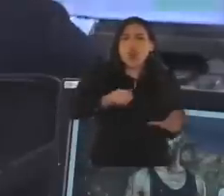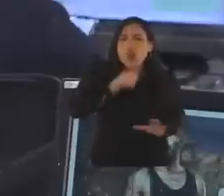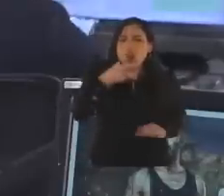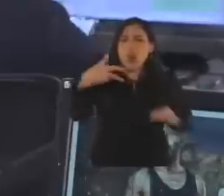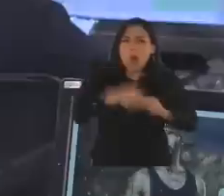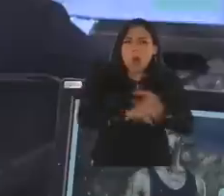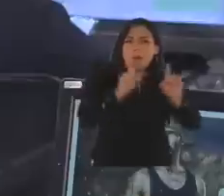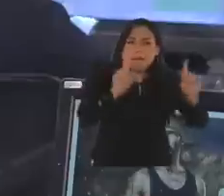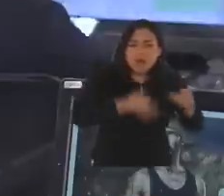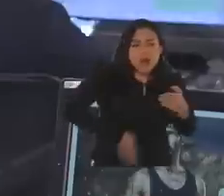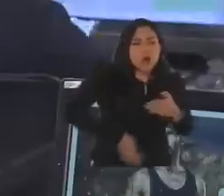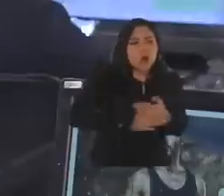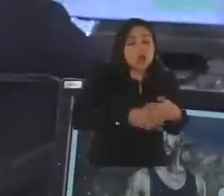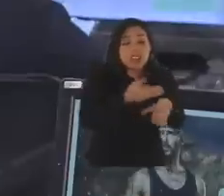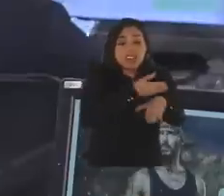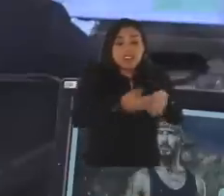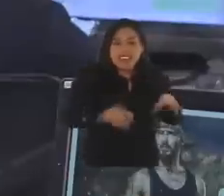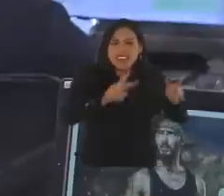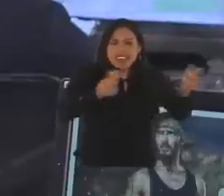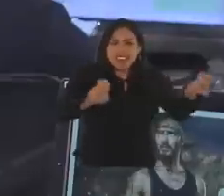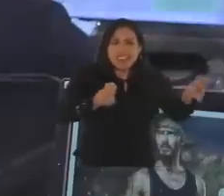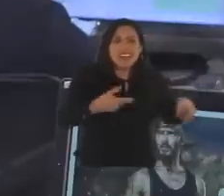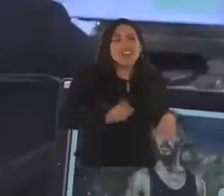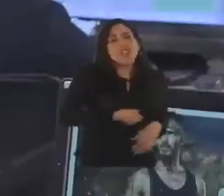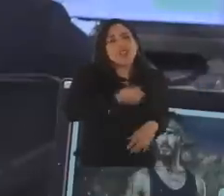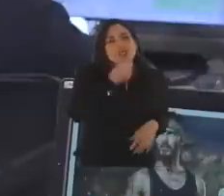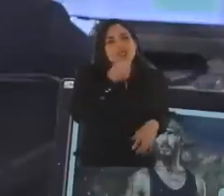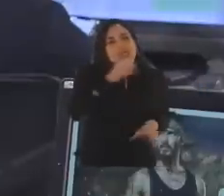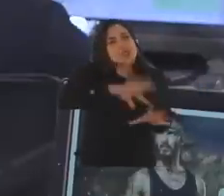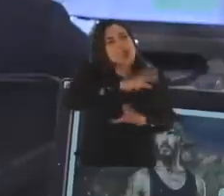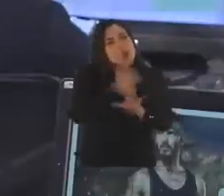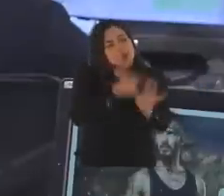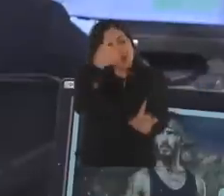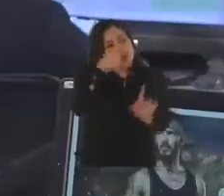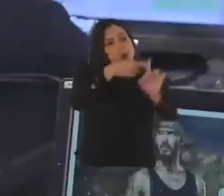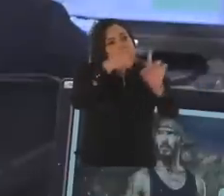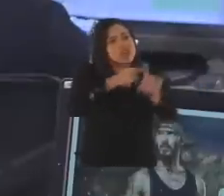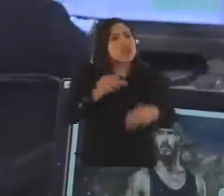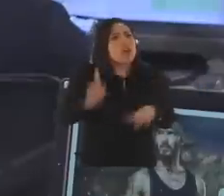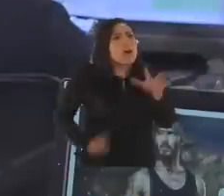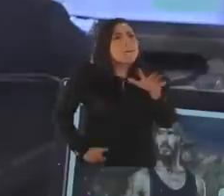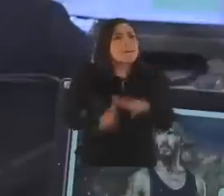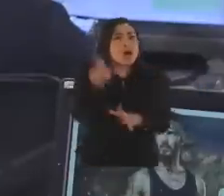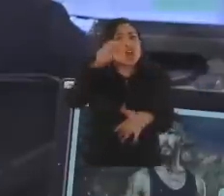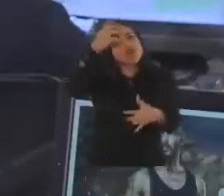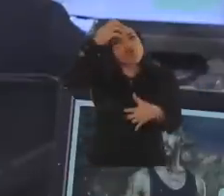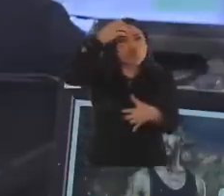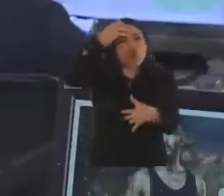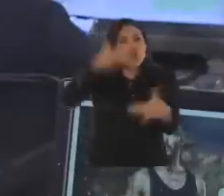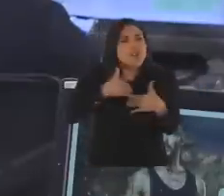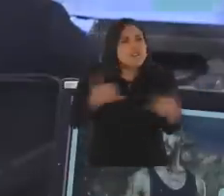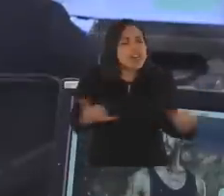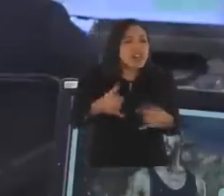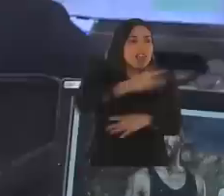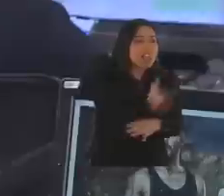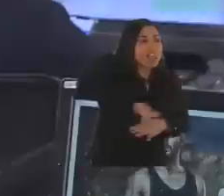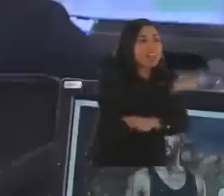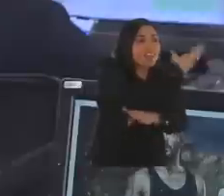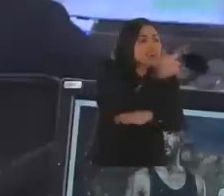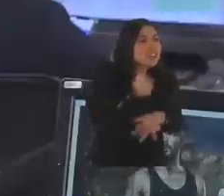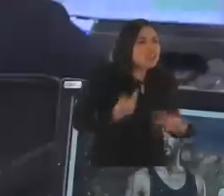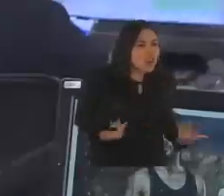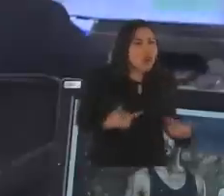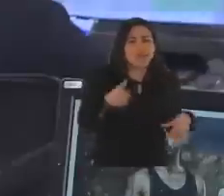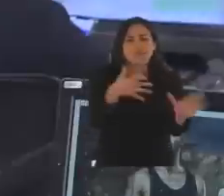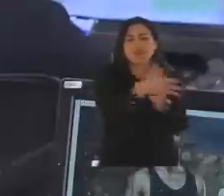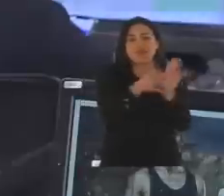pero quédese con nosotros porque al regreso venimos con noticias muy positivas. Llega la historia de un mono que está feliz, vuelve a su hábitat, de su tarantulado animal